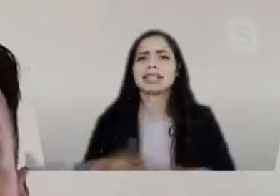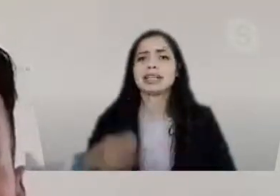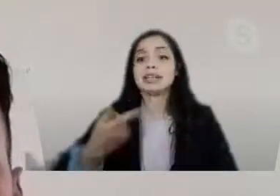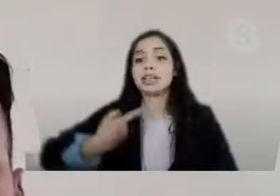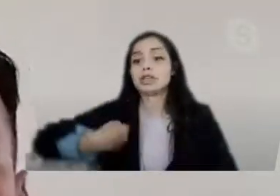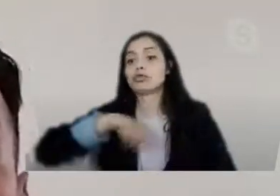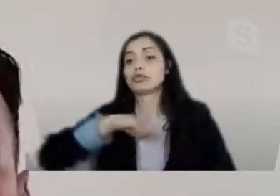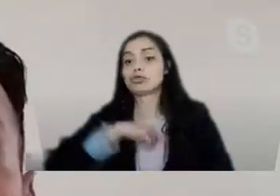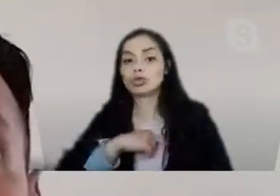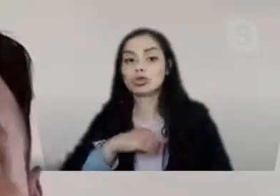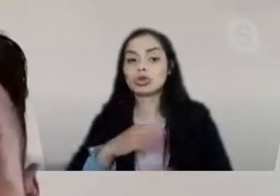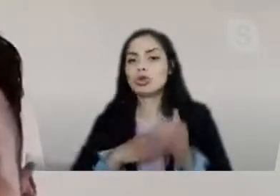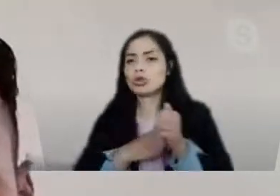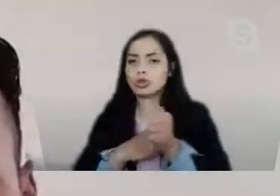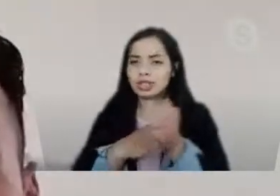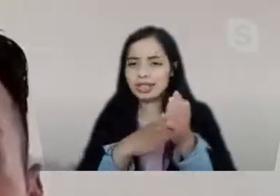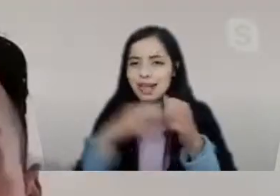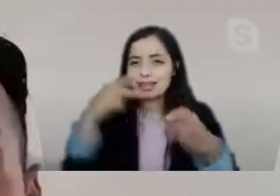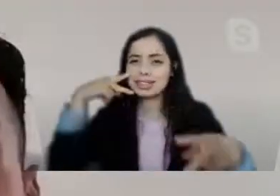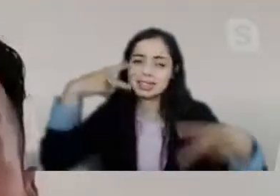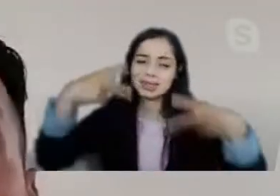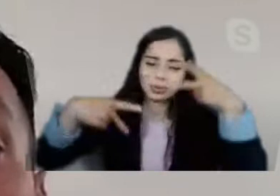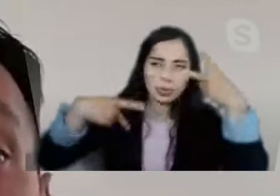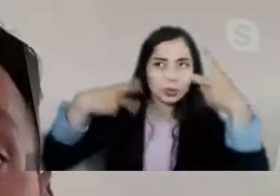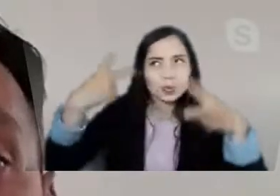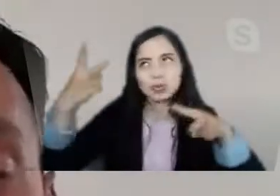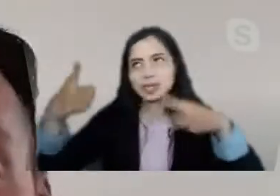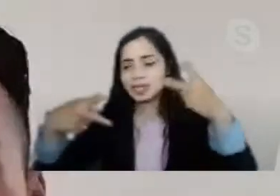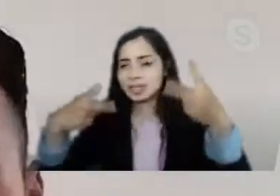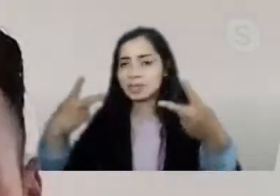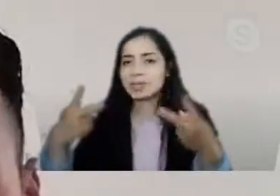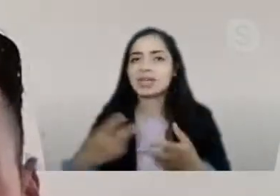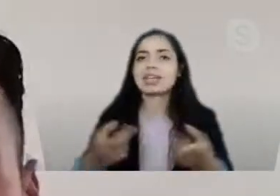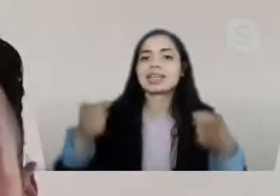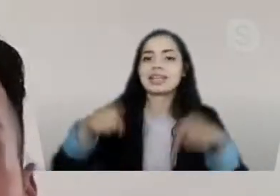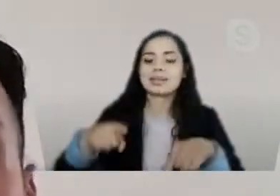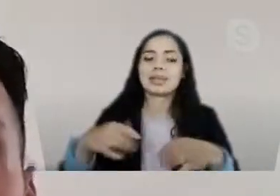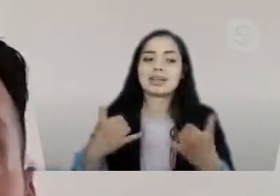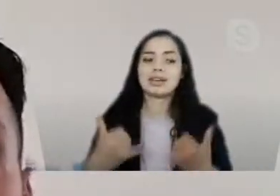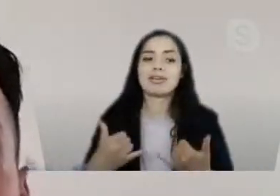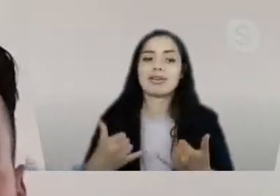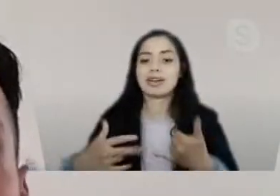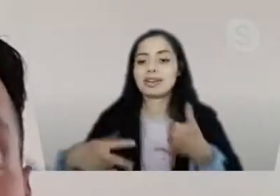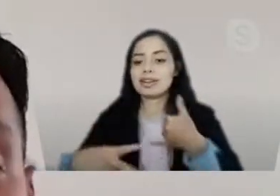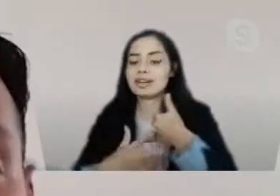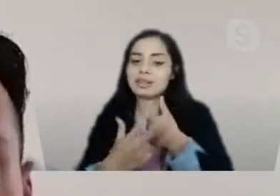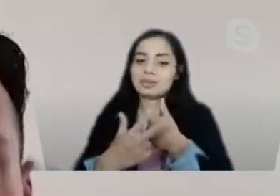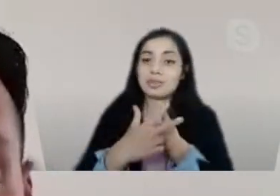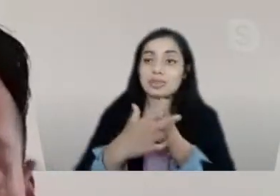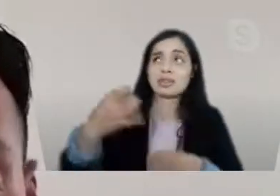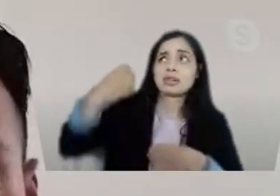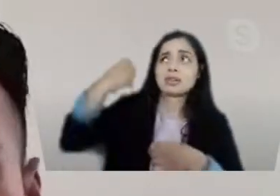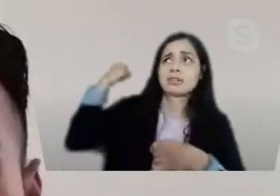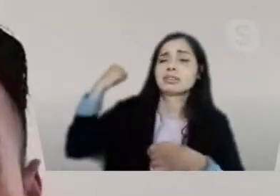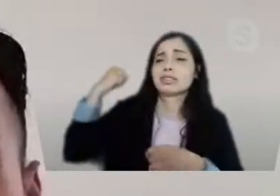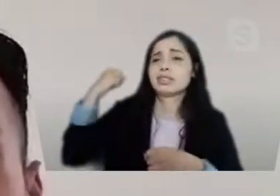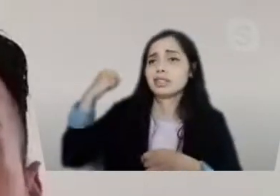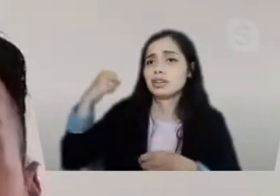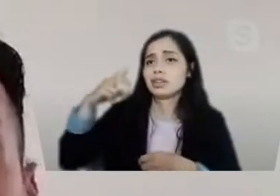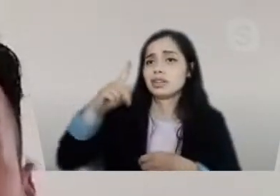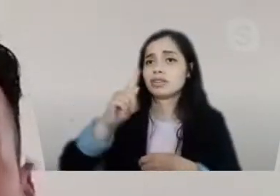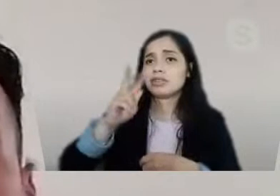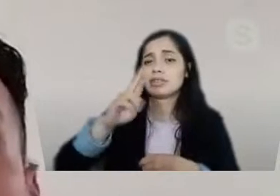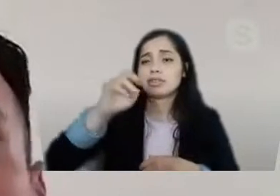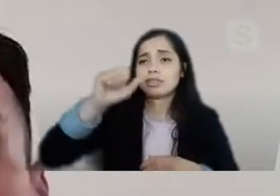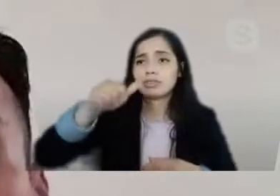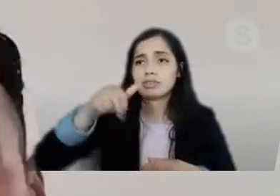tenemos estas rutas por donde pasó Frank Chapman hace más de 100 años, y ahora estas expediciones que hicieron nuestros compañeros, nuestros ornitólogos y